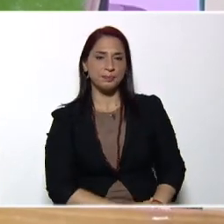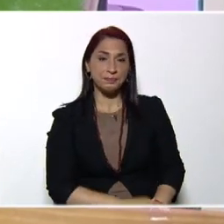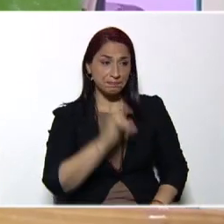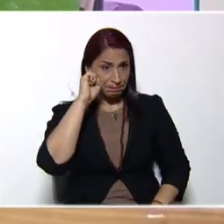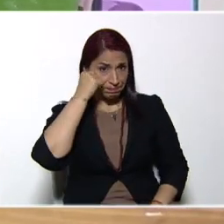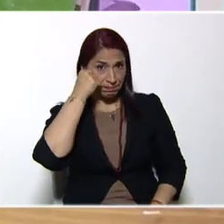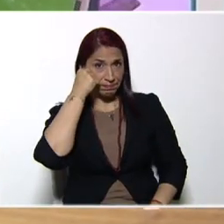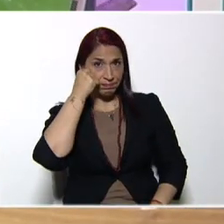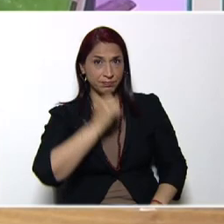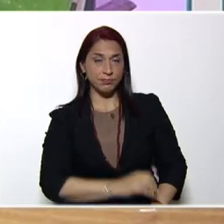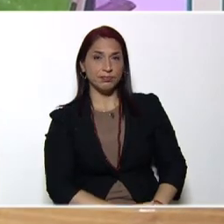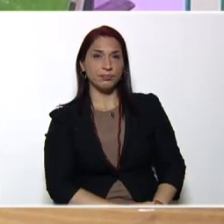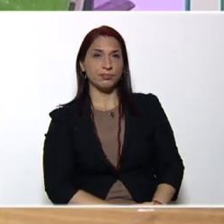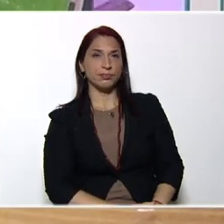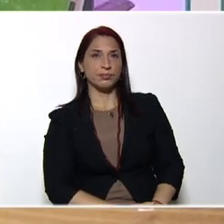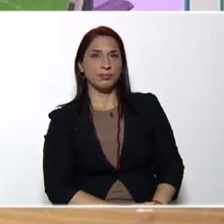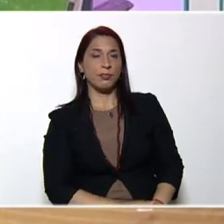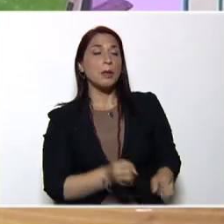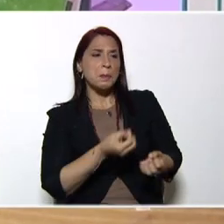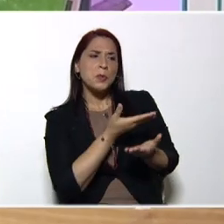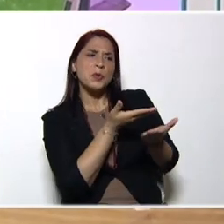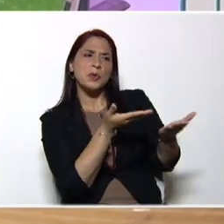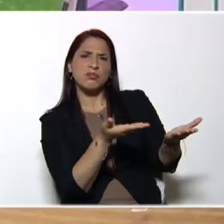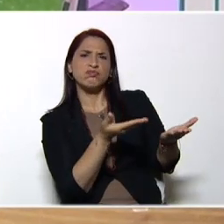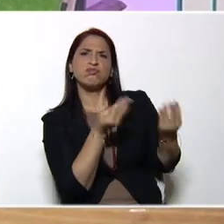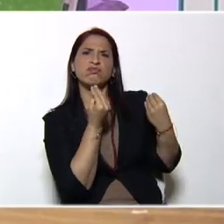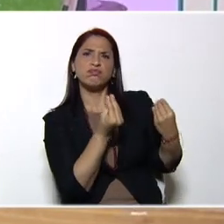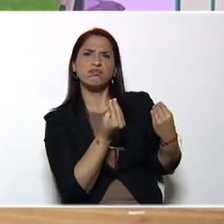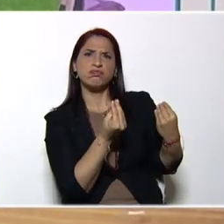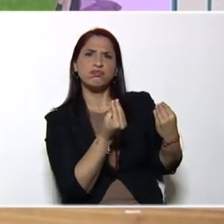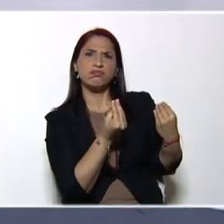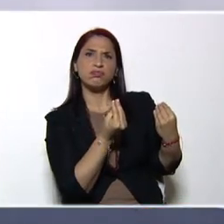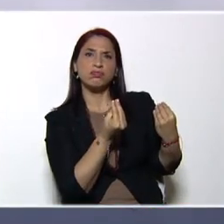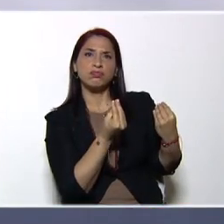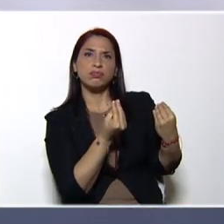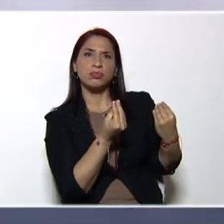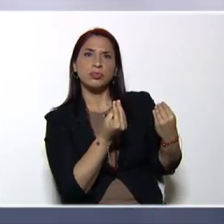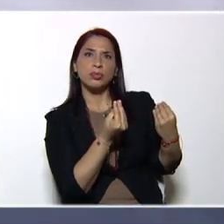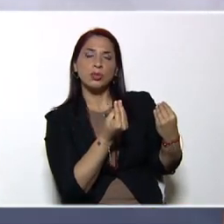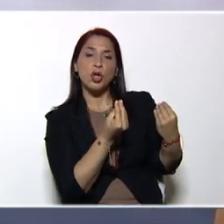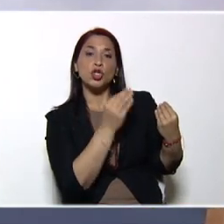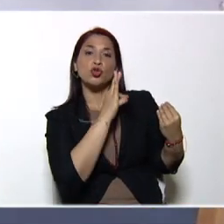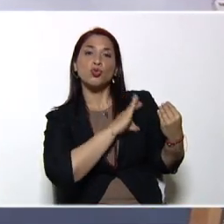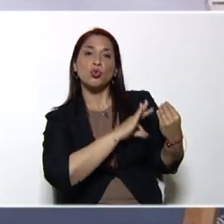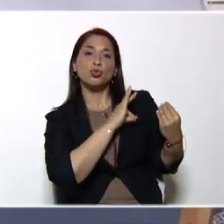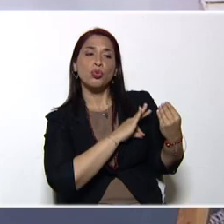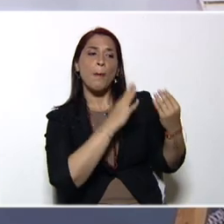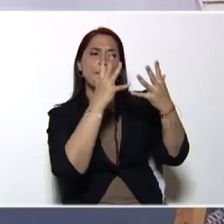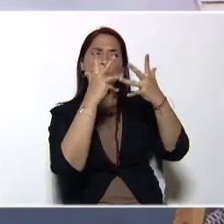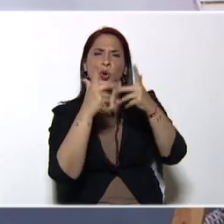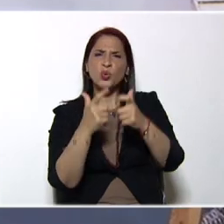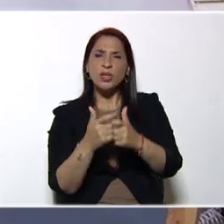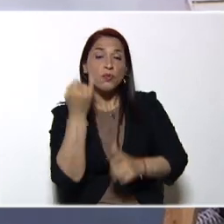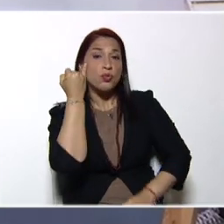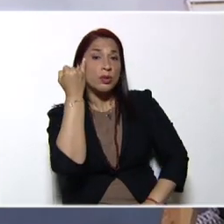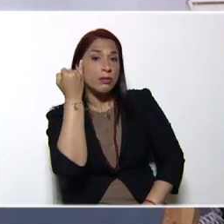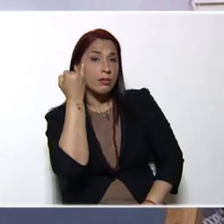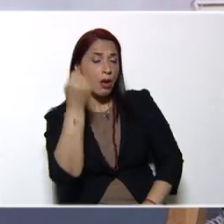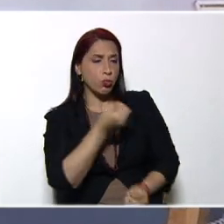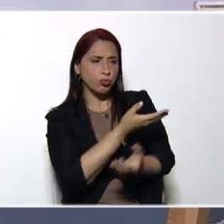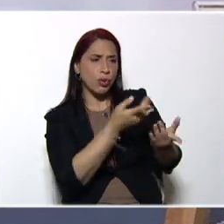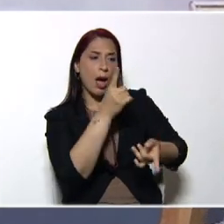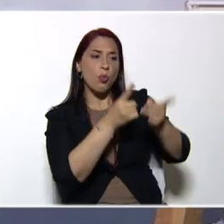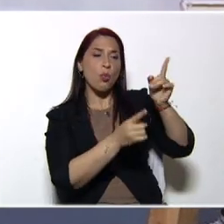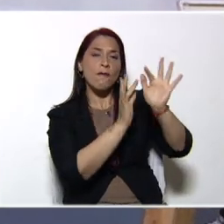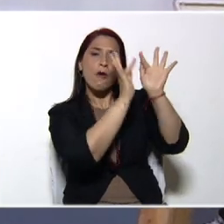Recordemos que por eso es que se coloca como un prefijo, ¿no? Socioproductivo. La idea es que ustedes de alguna